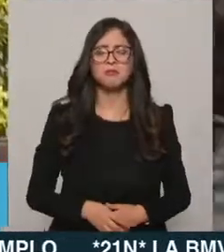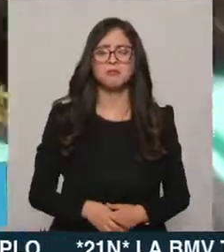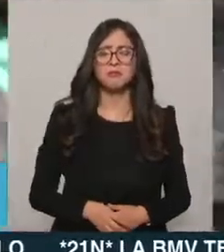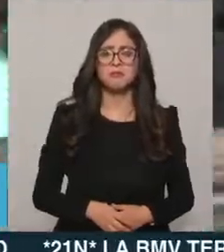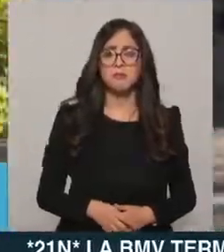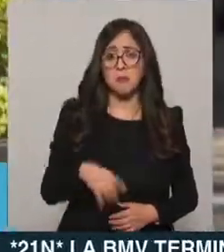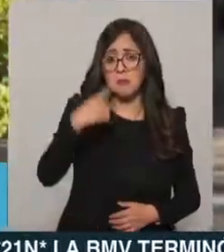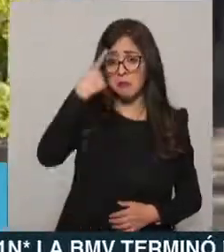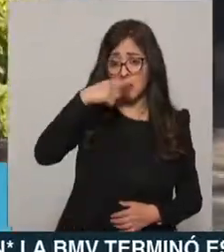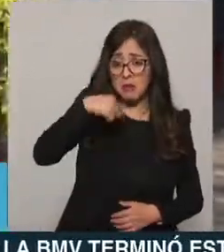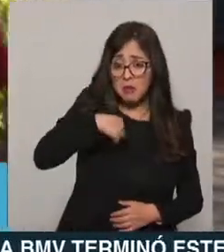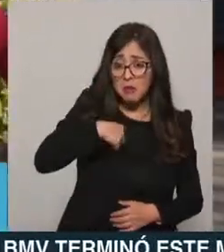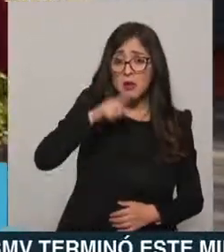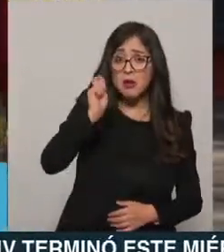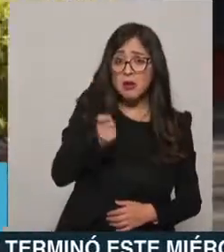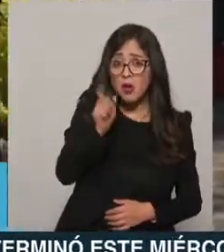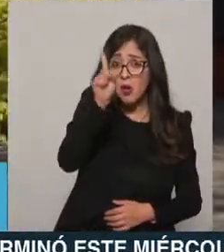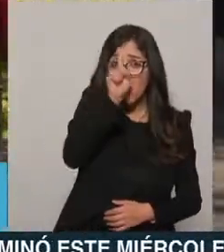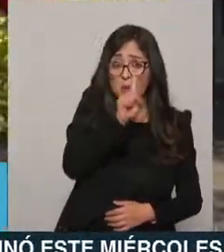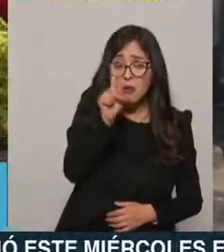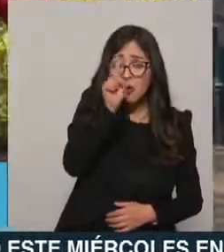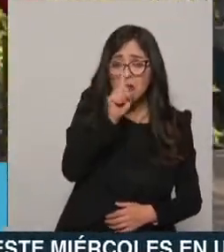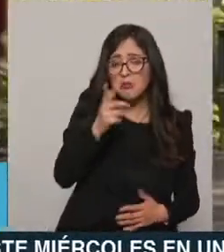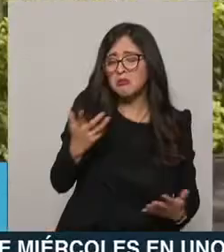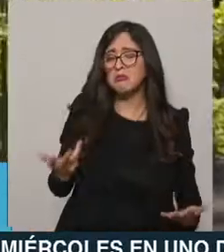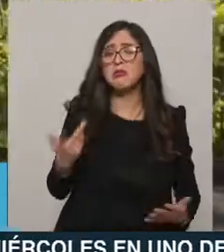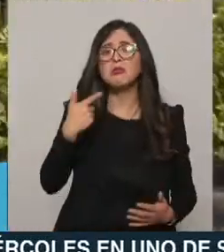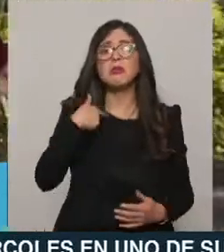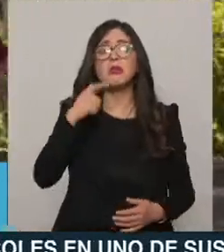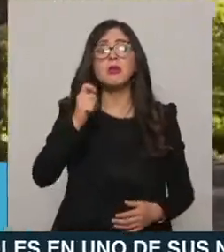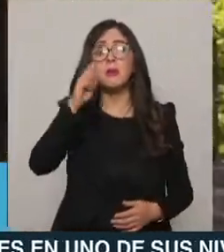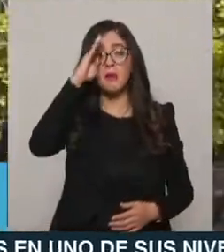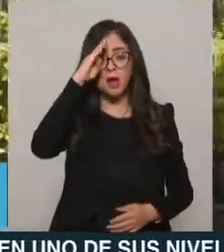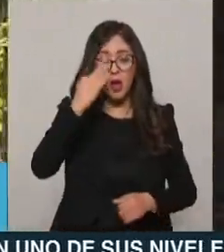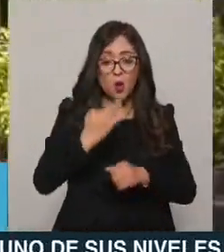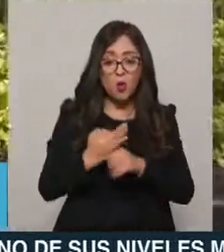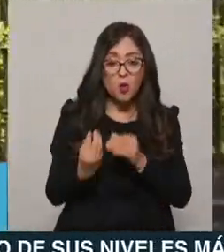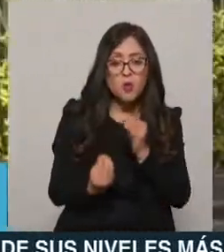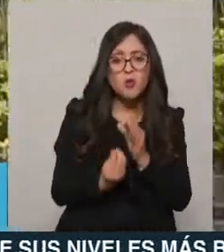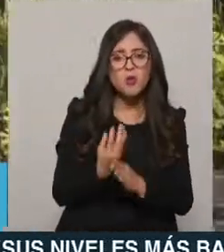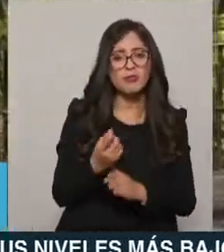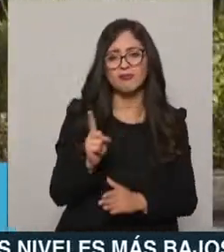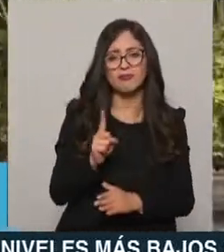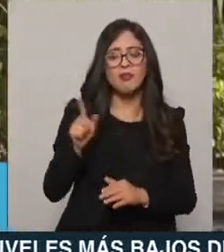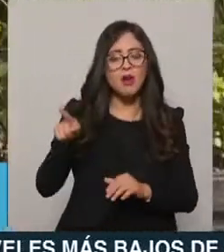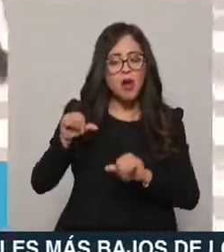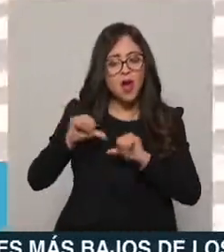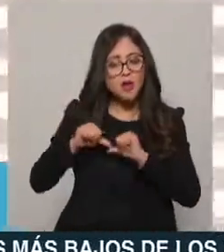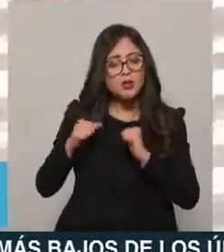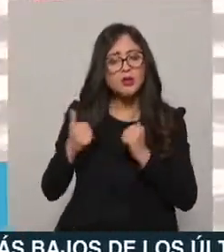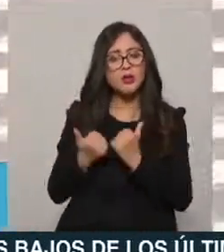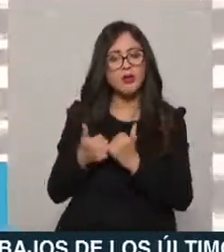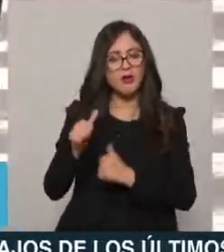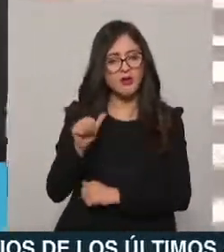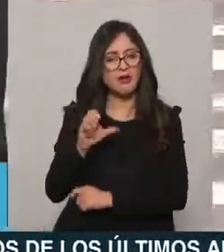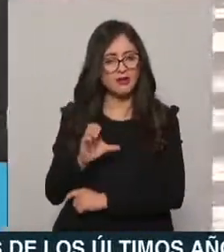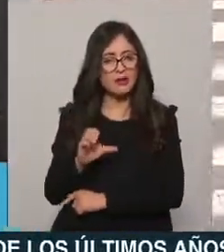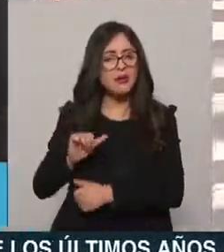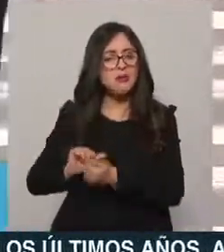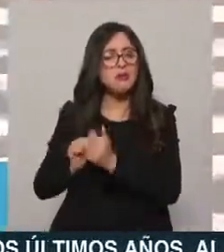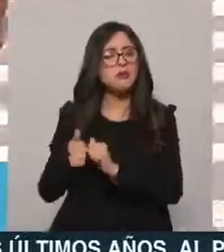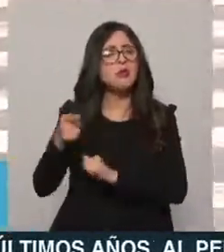sociedad civil, desde hace un montón de tiempo, parte de su trabajo lo ha